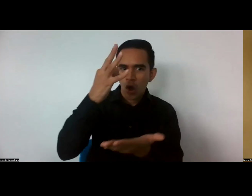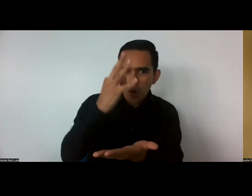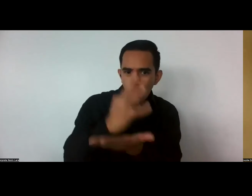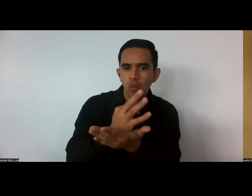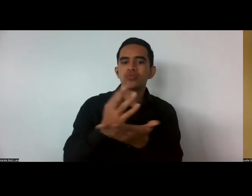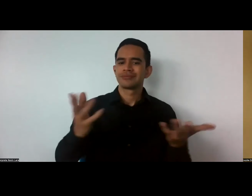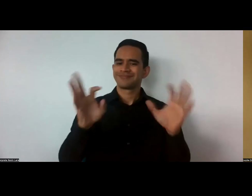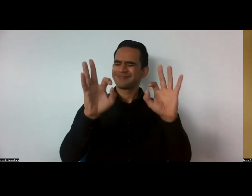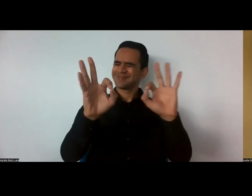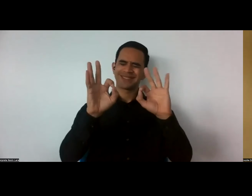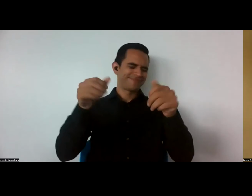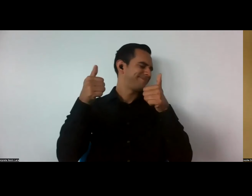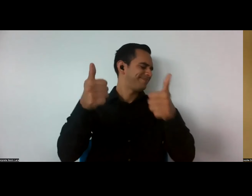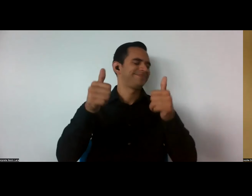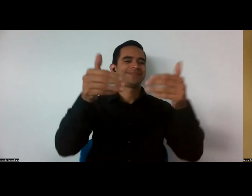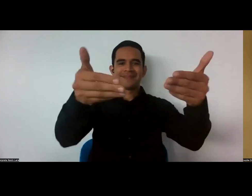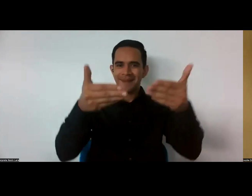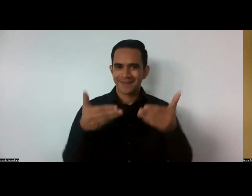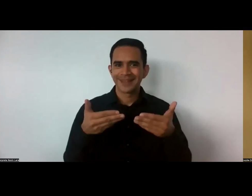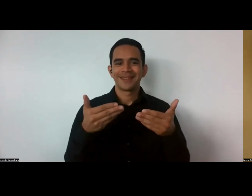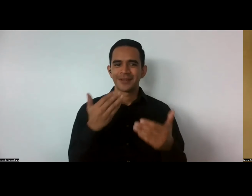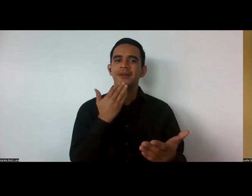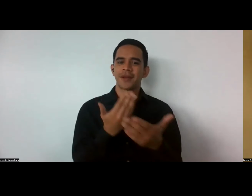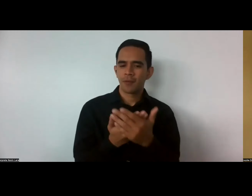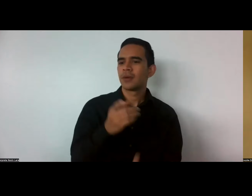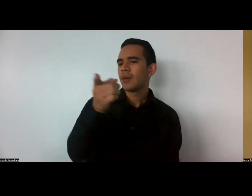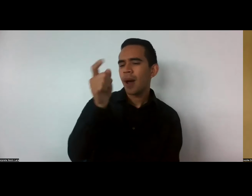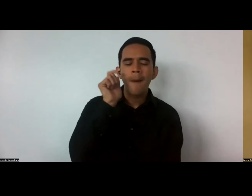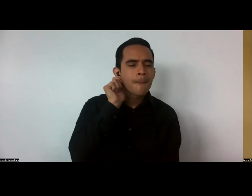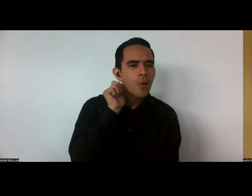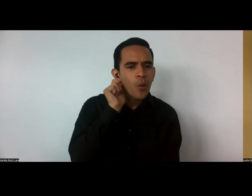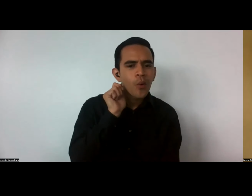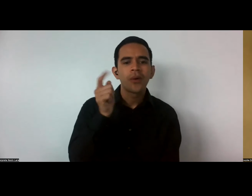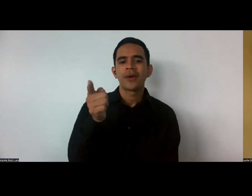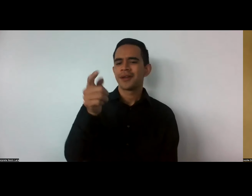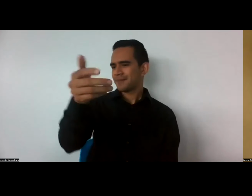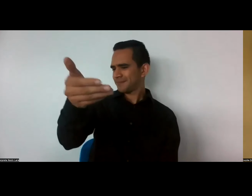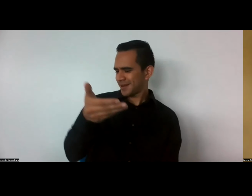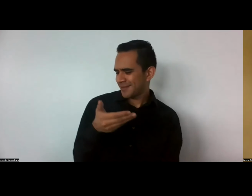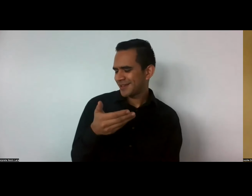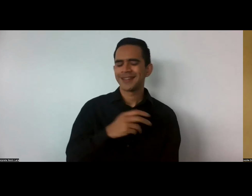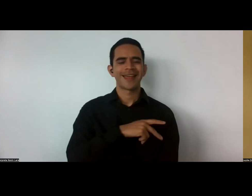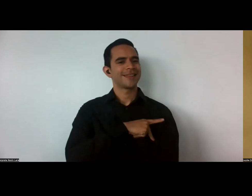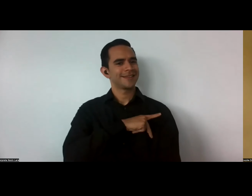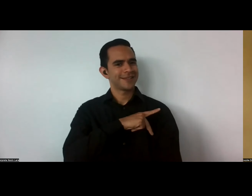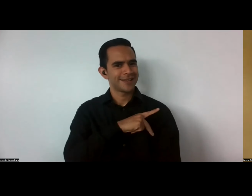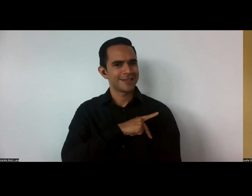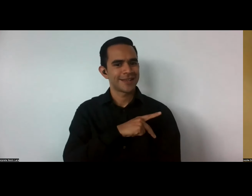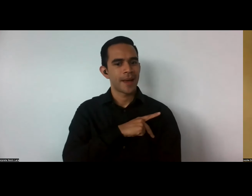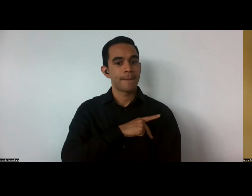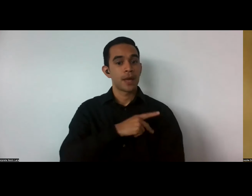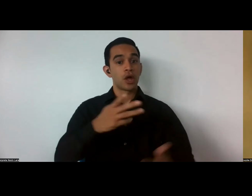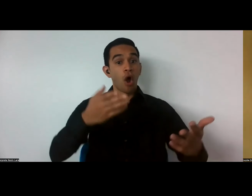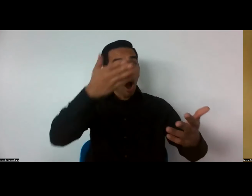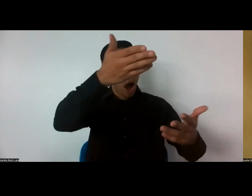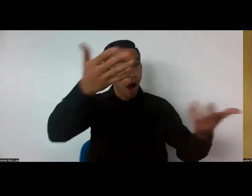excelente, bienvenidos, qué lindo, Siris. Bienvenida desde San Pedro Sula, Ligia Casas desde Ciudad de